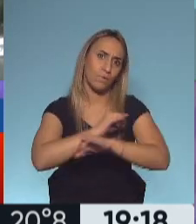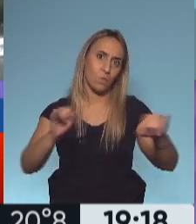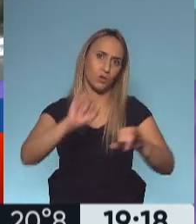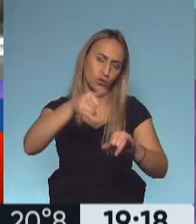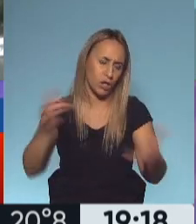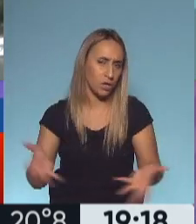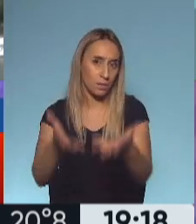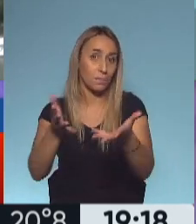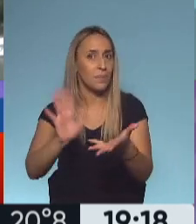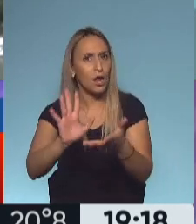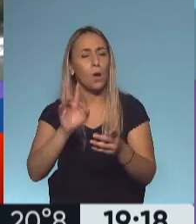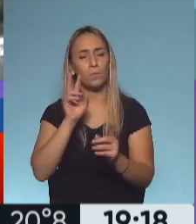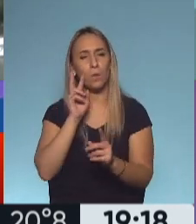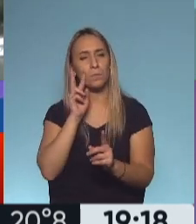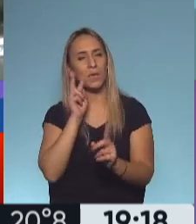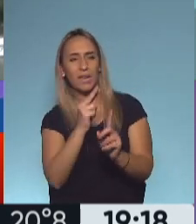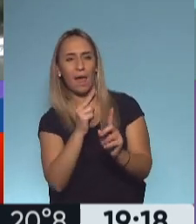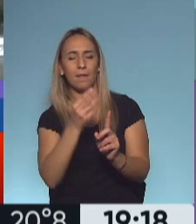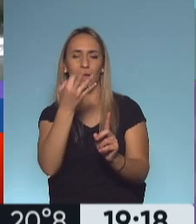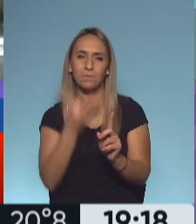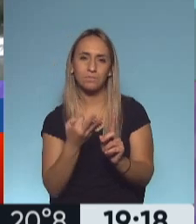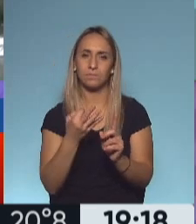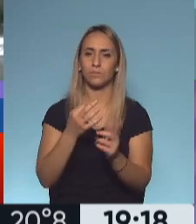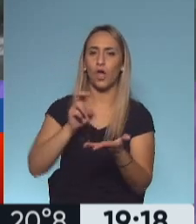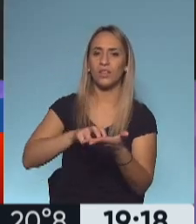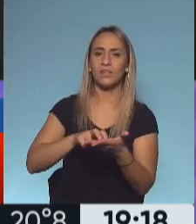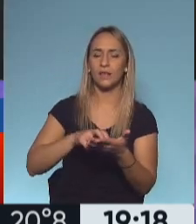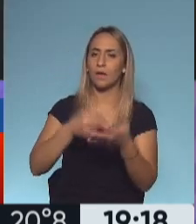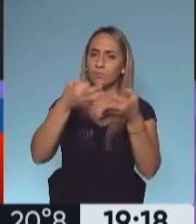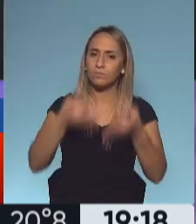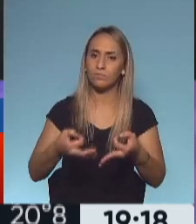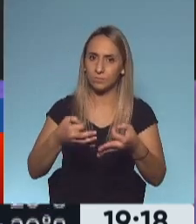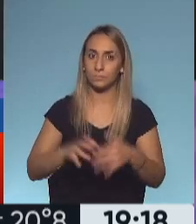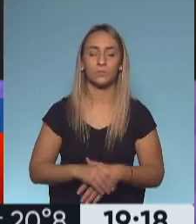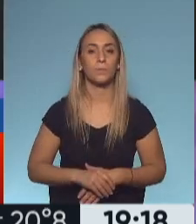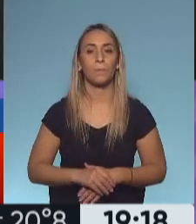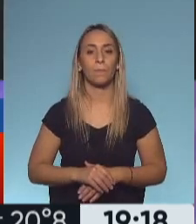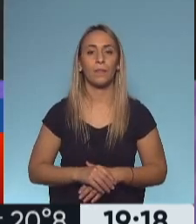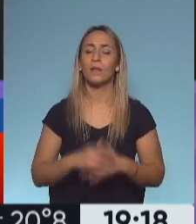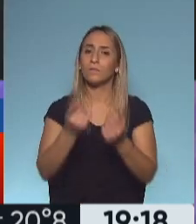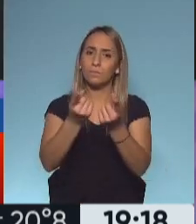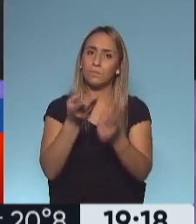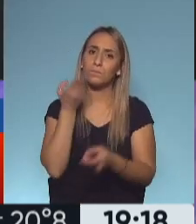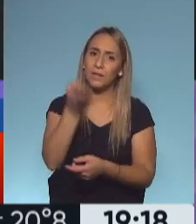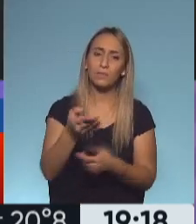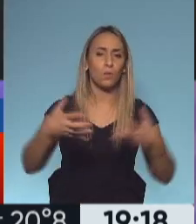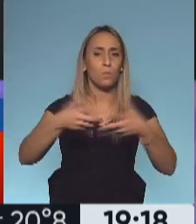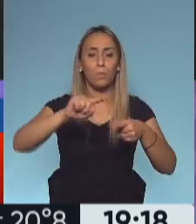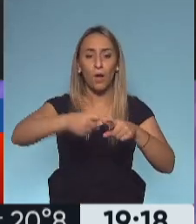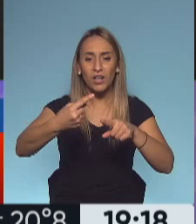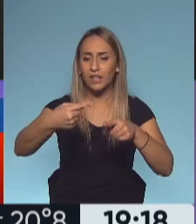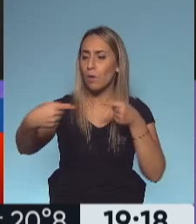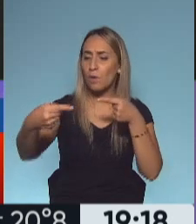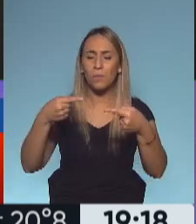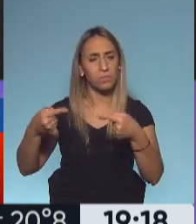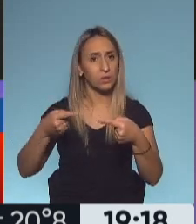esa mirada y en este contexto. Necesitamos también que todo el arco político esté a la altura de las circunstancias. No es